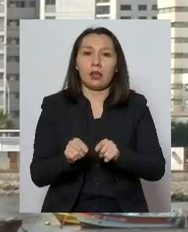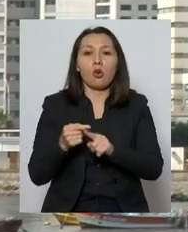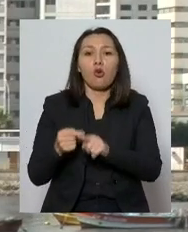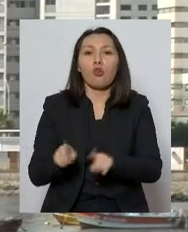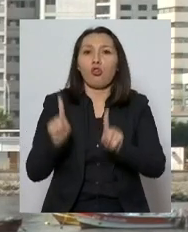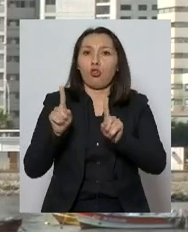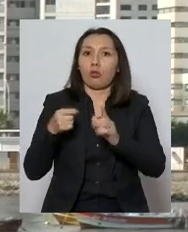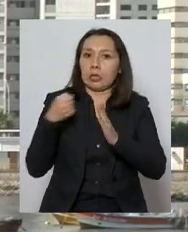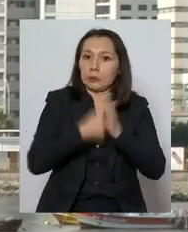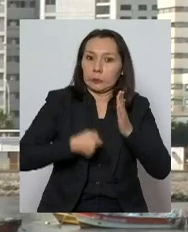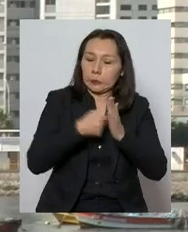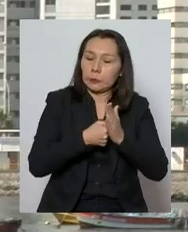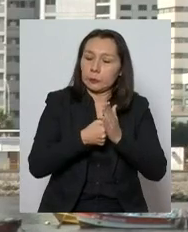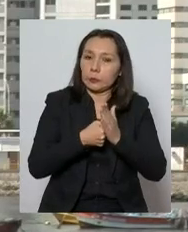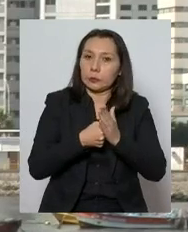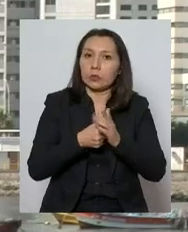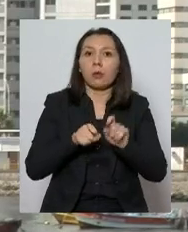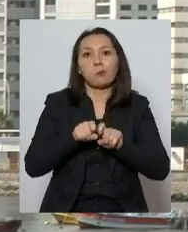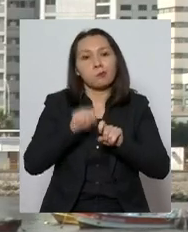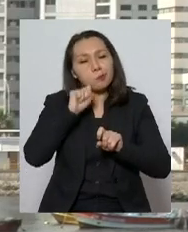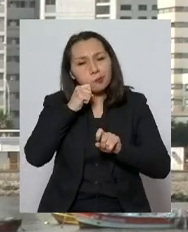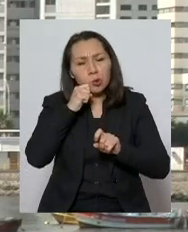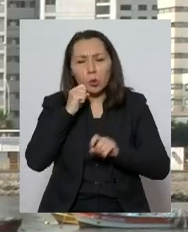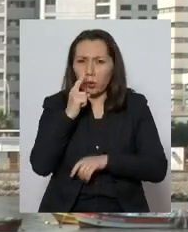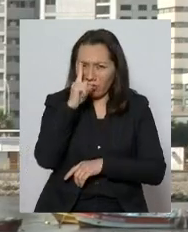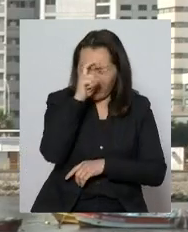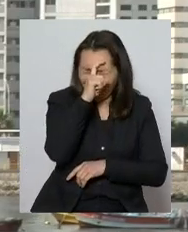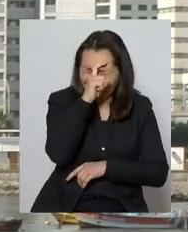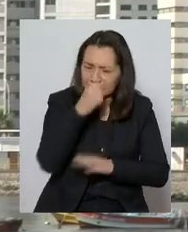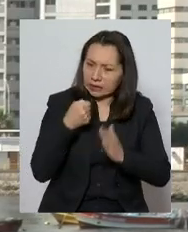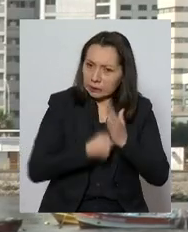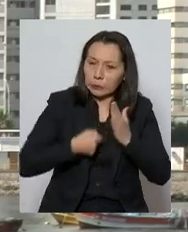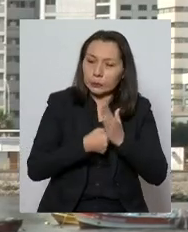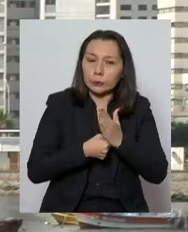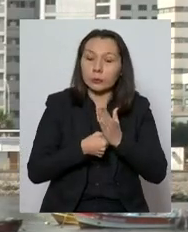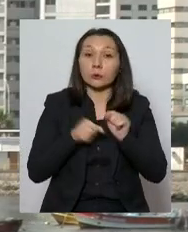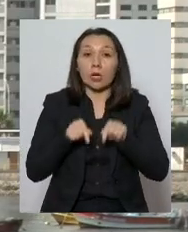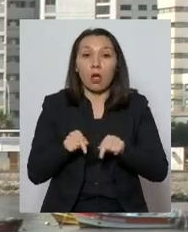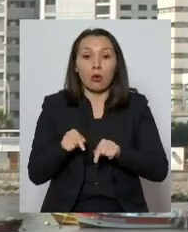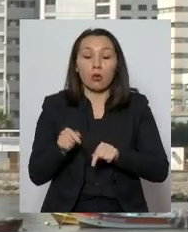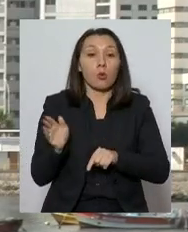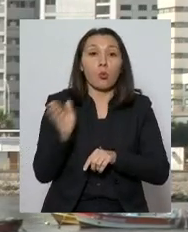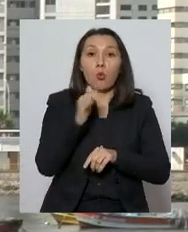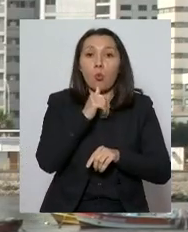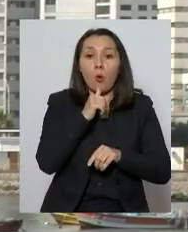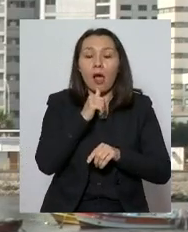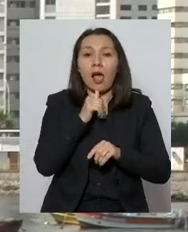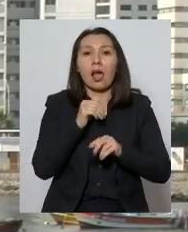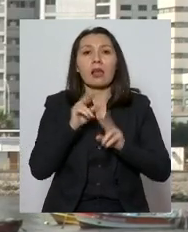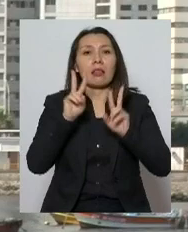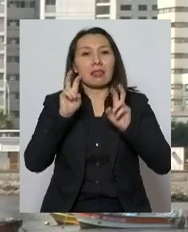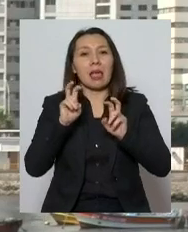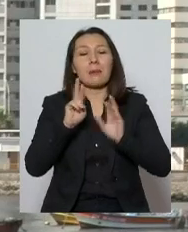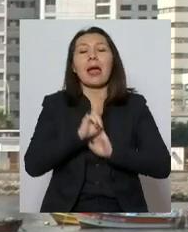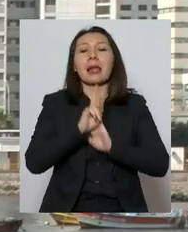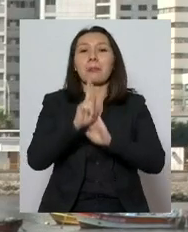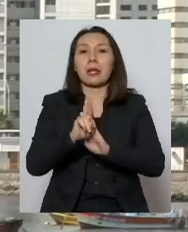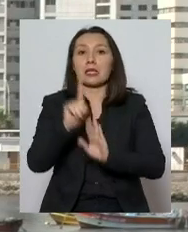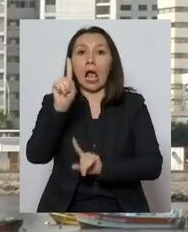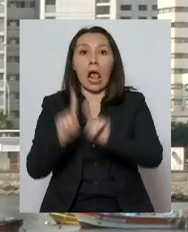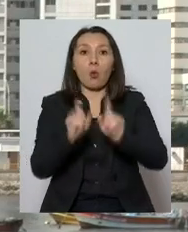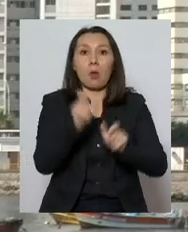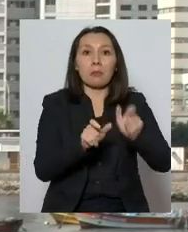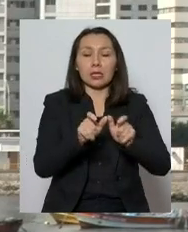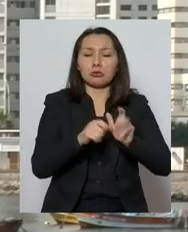otra batalla, una batalla dura, que ahora no están librando en nombre nuestro